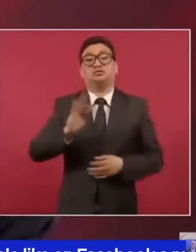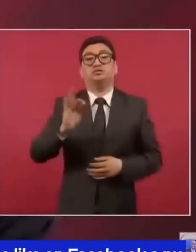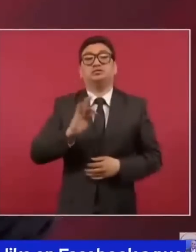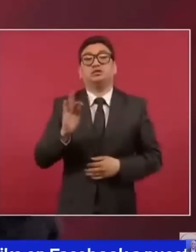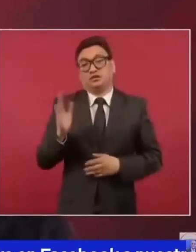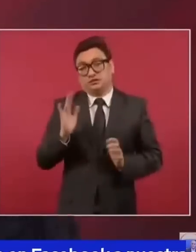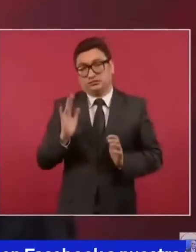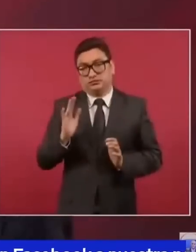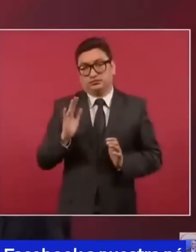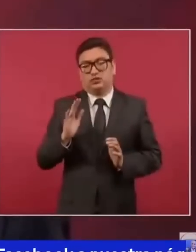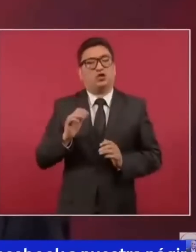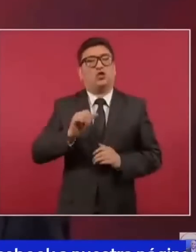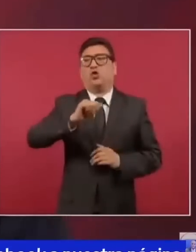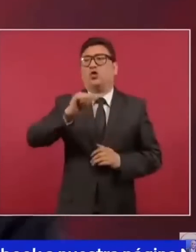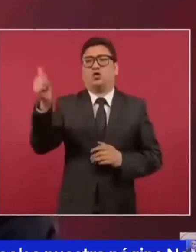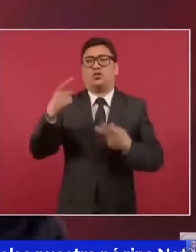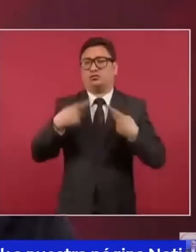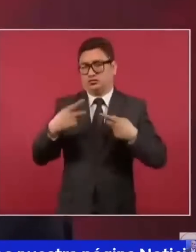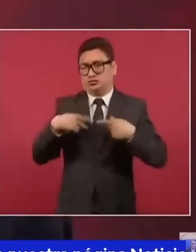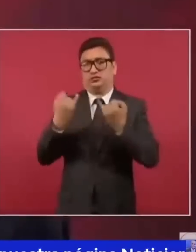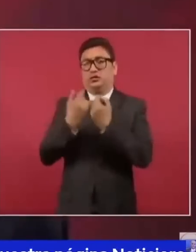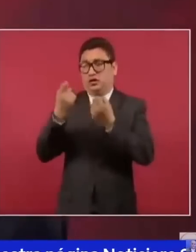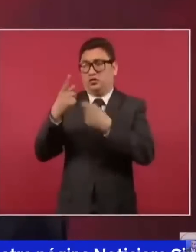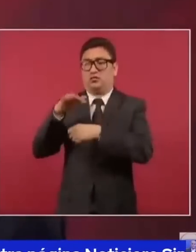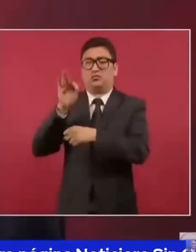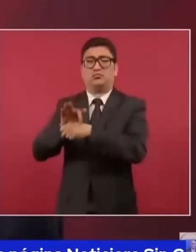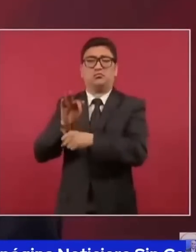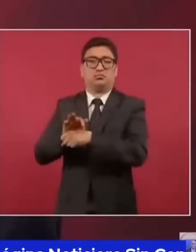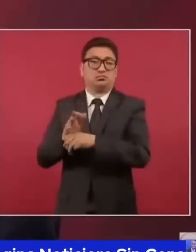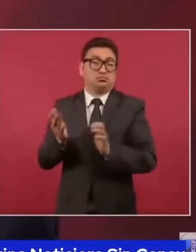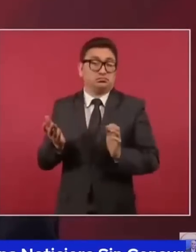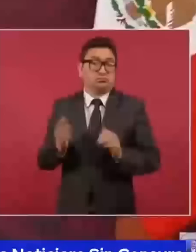como hay muchos que lo defienden.